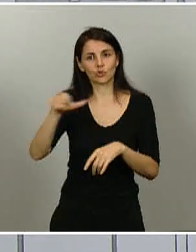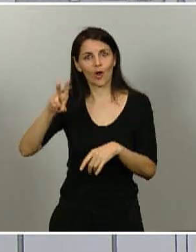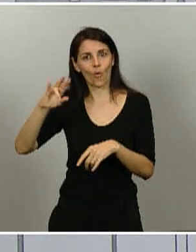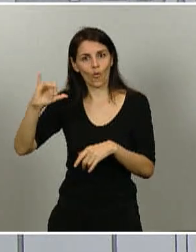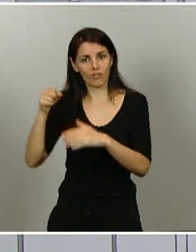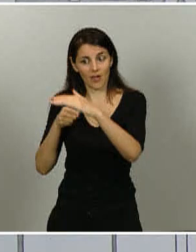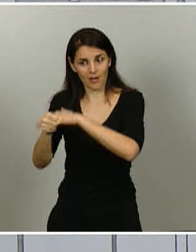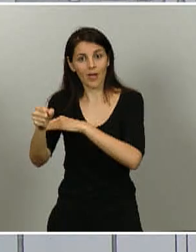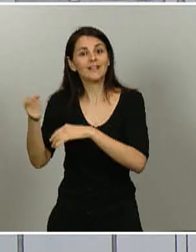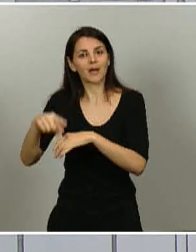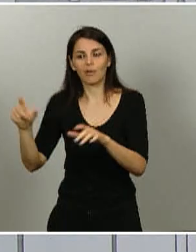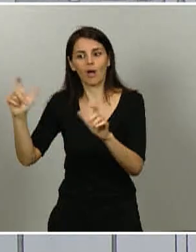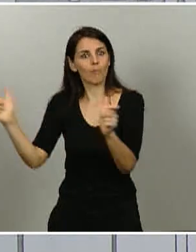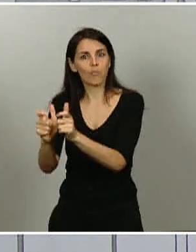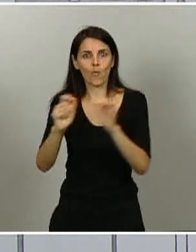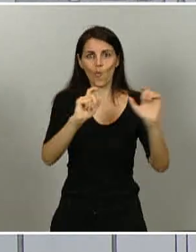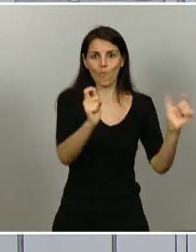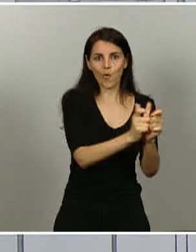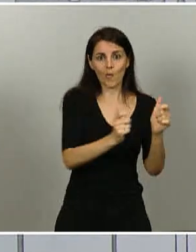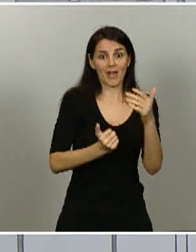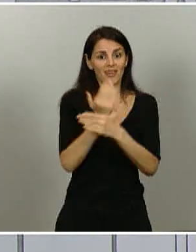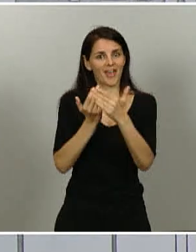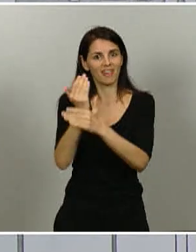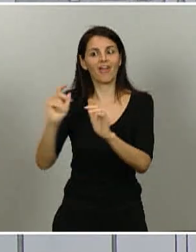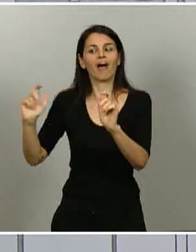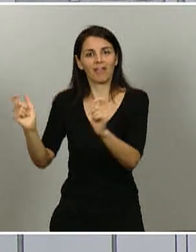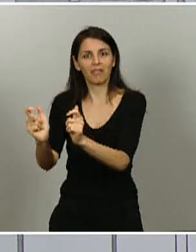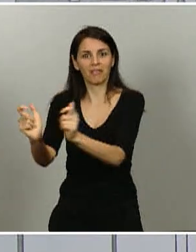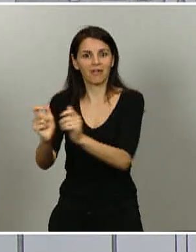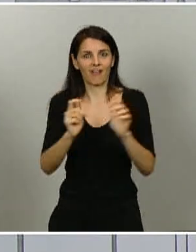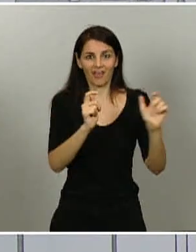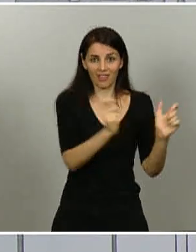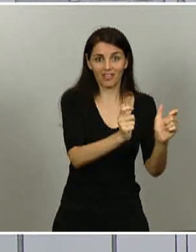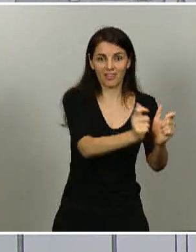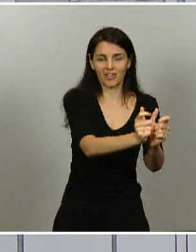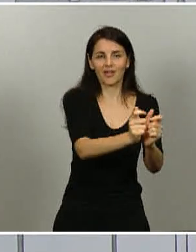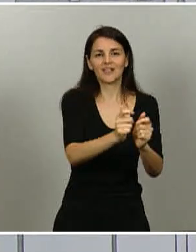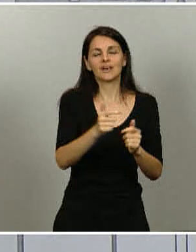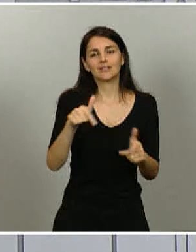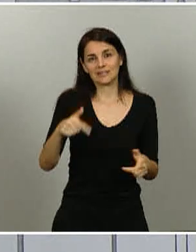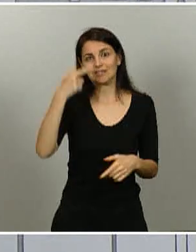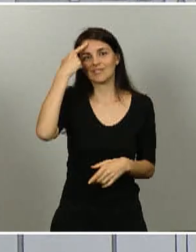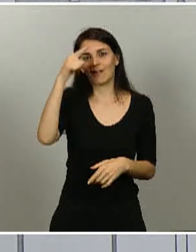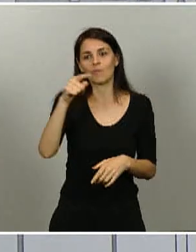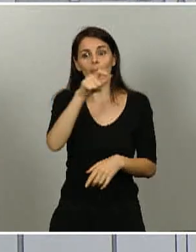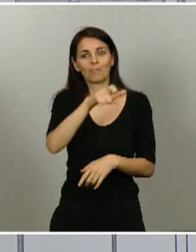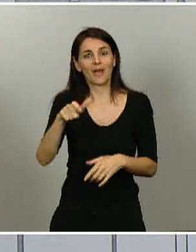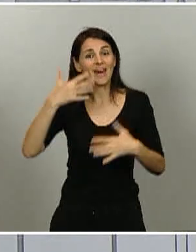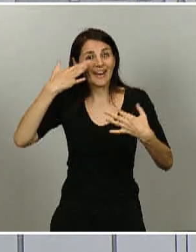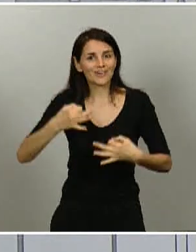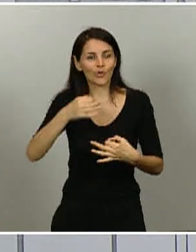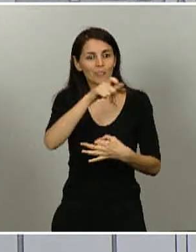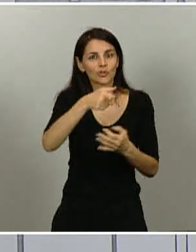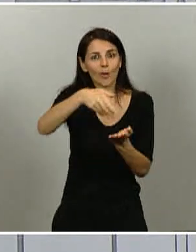reduciéndose día a día, eso también nos indica que las personas a riesgo de fallecer van disminuyendo y, por lo tanto, los datos que